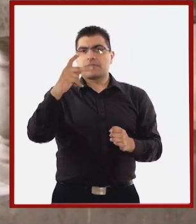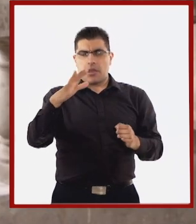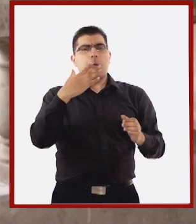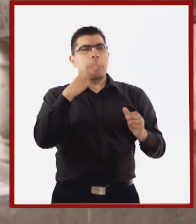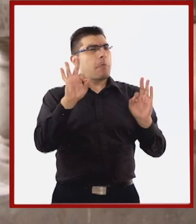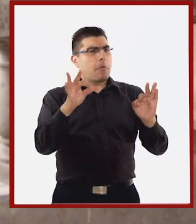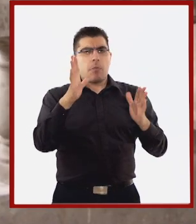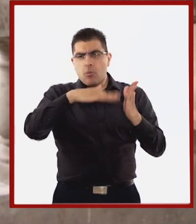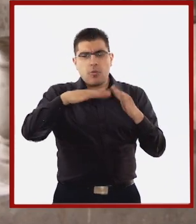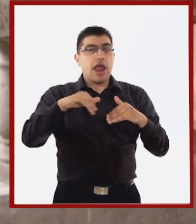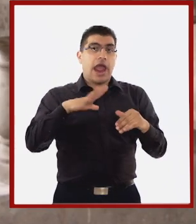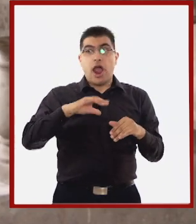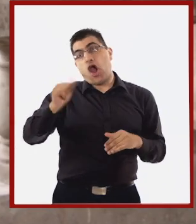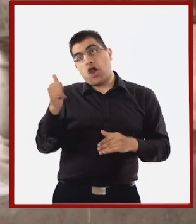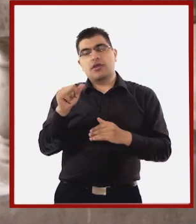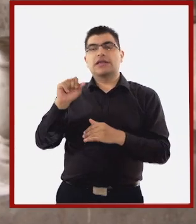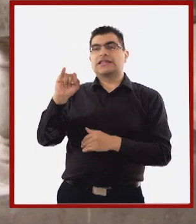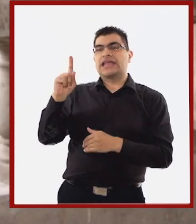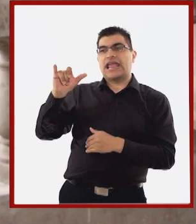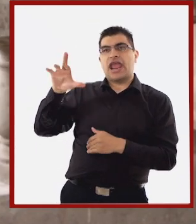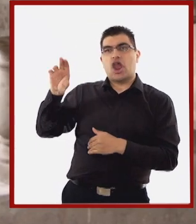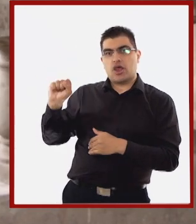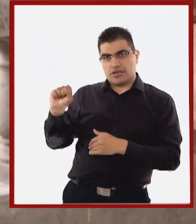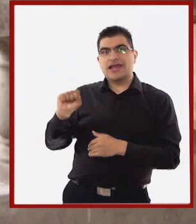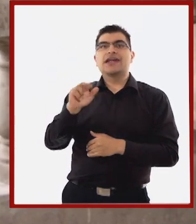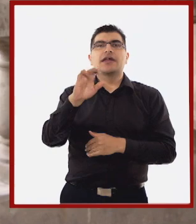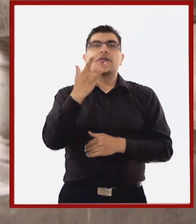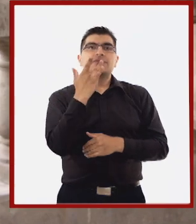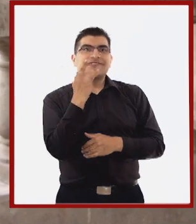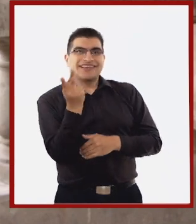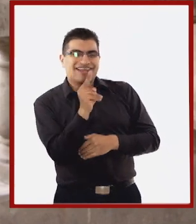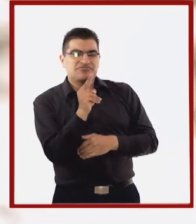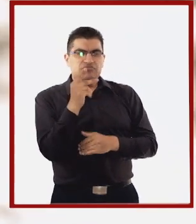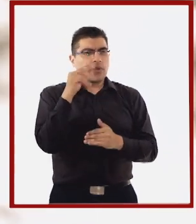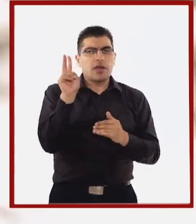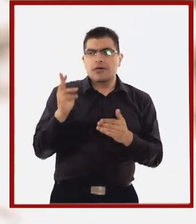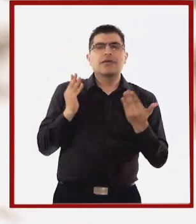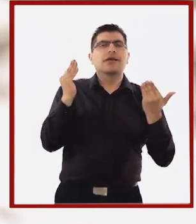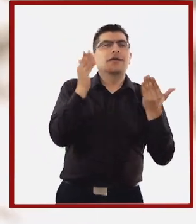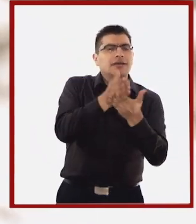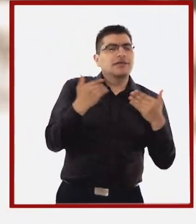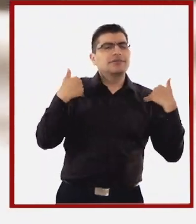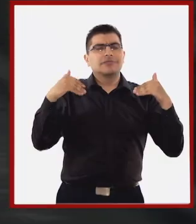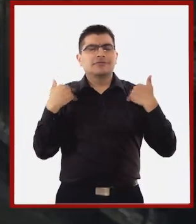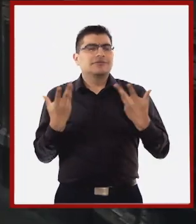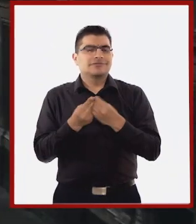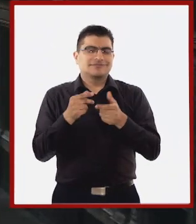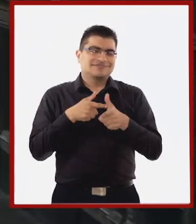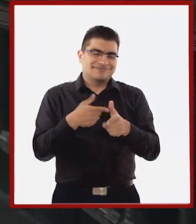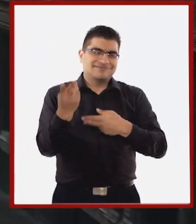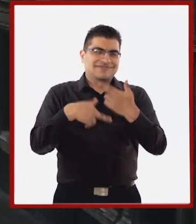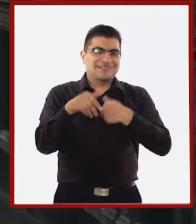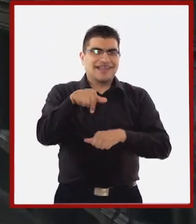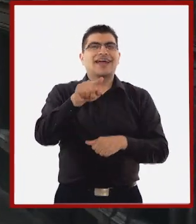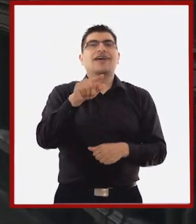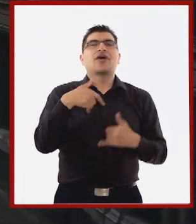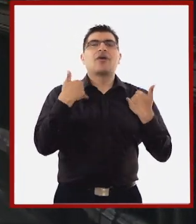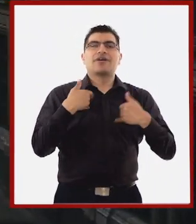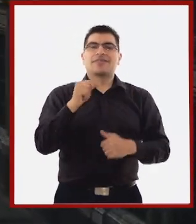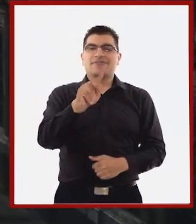mejor amigo está contigo ahí calentándote la camita. Imagínate que nadie te contesta el teléfono, mensajes, WhatsApp,